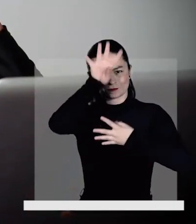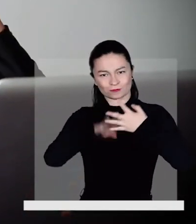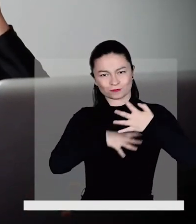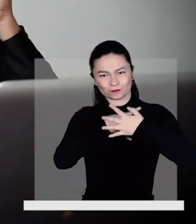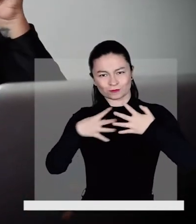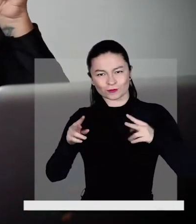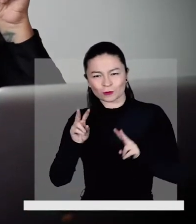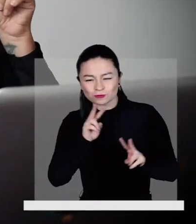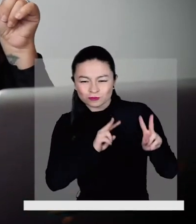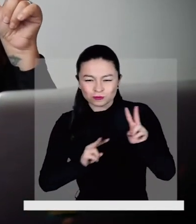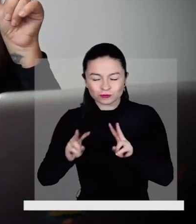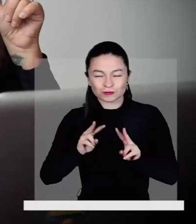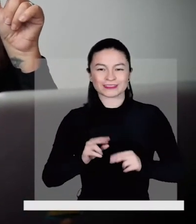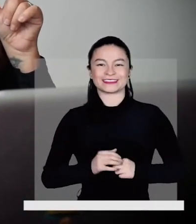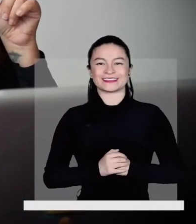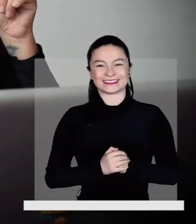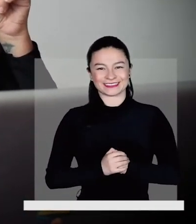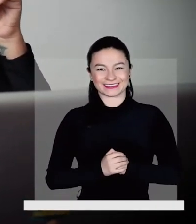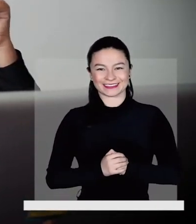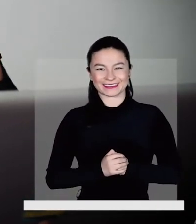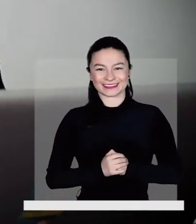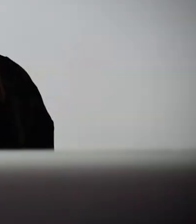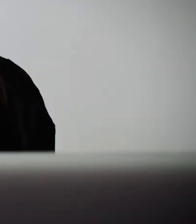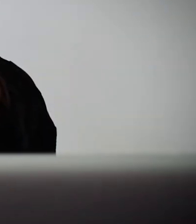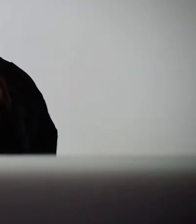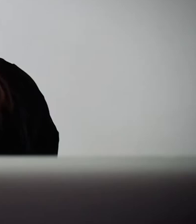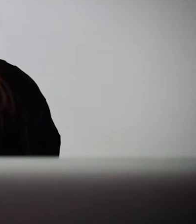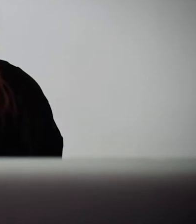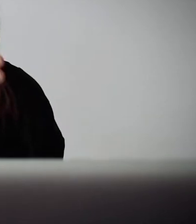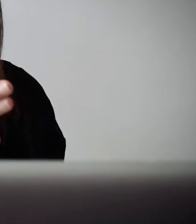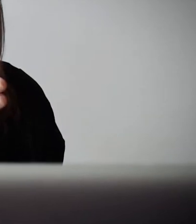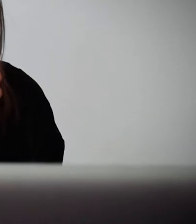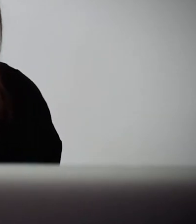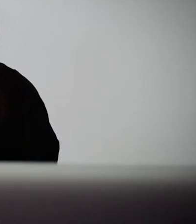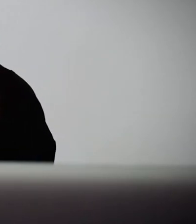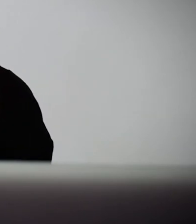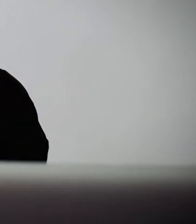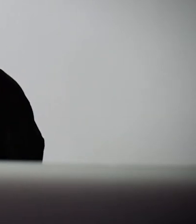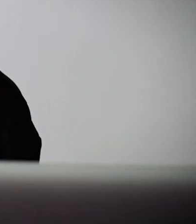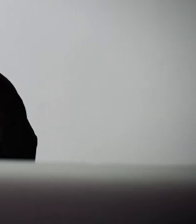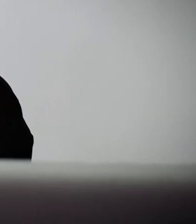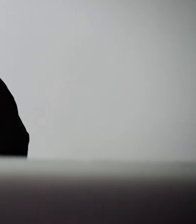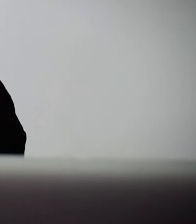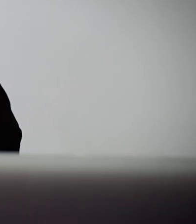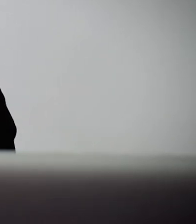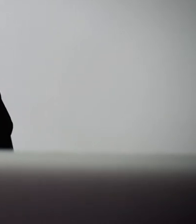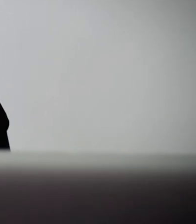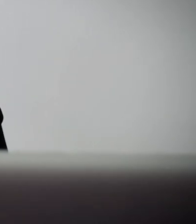AUTONOMÍA AUTONOMÍA PARA TRABAJO INDIVIDUAL EN PLATAFORMA, SEGÚN DISPONIBILIDAD HORARIA DEL ESTUDIANTE